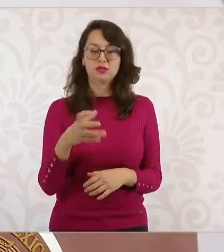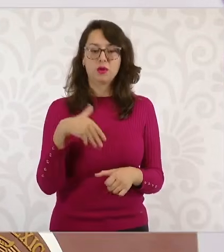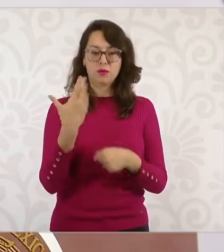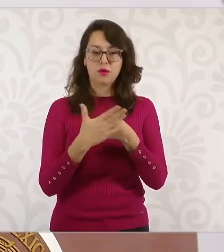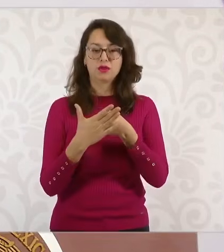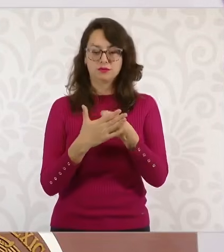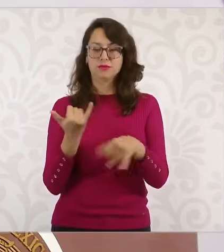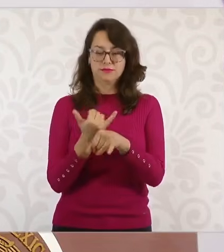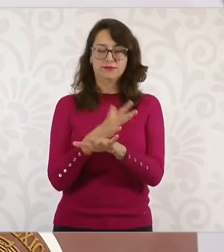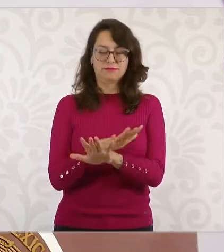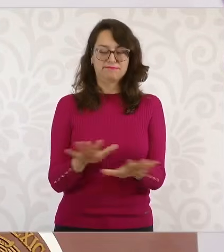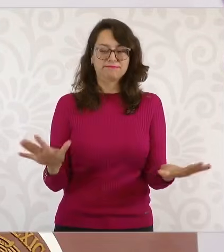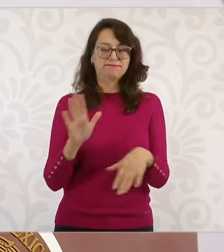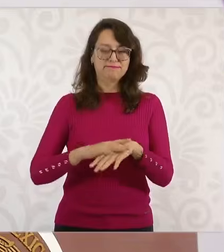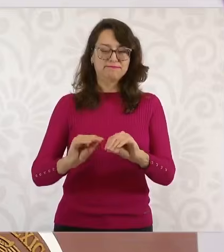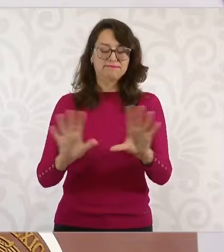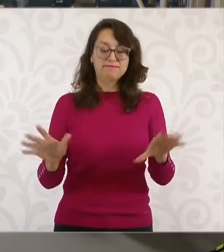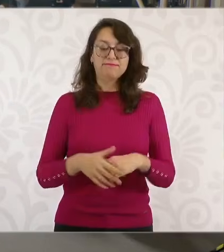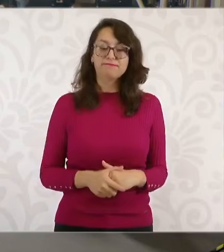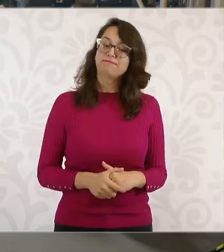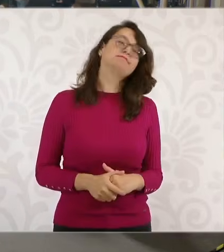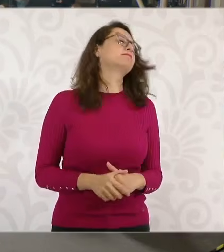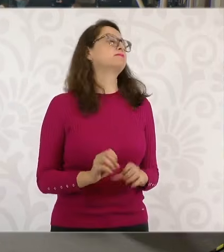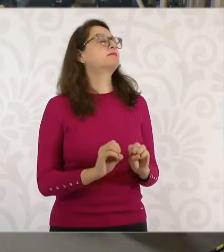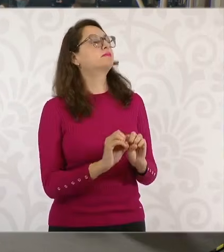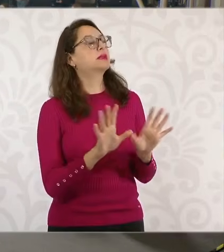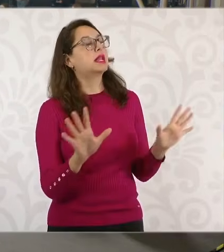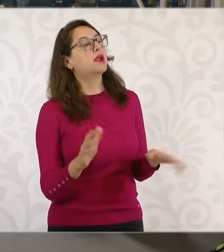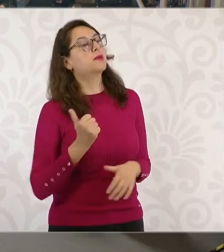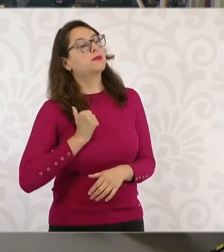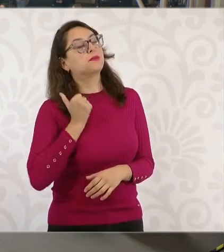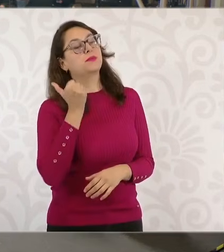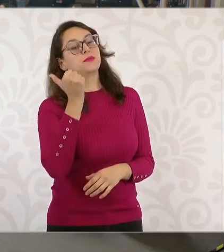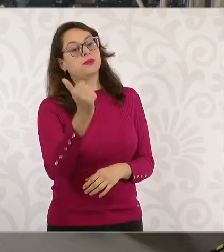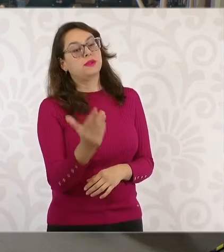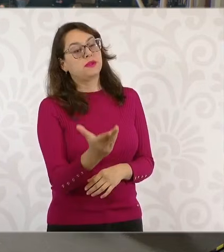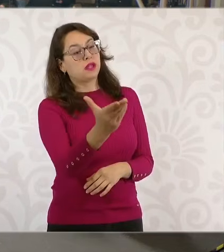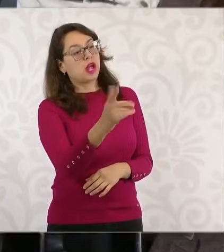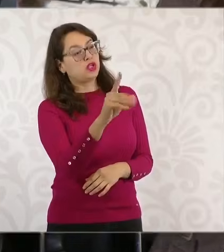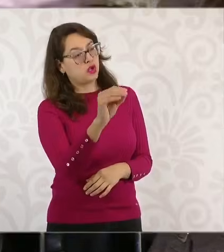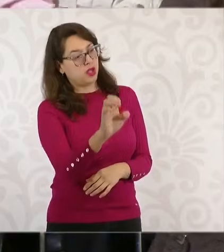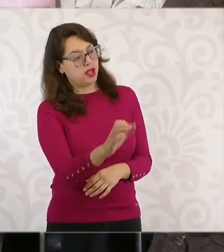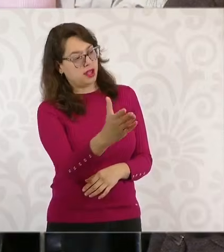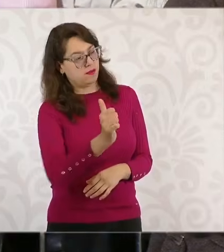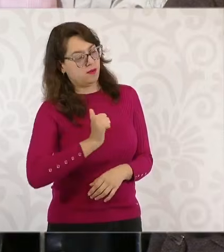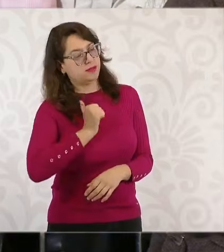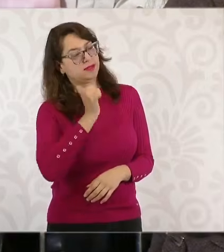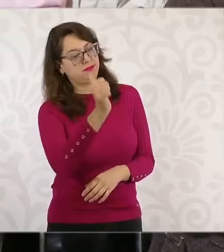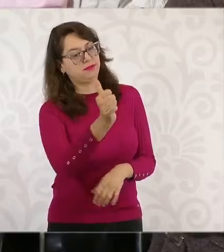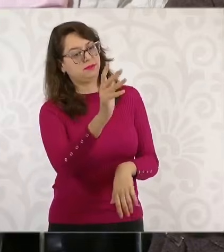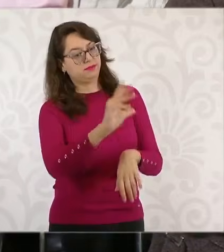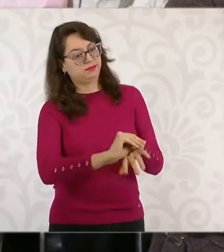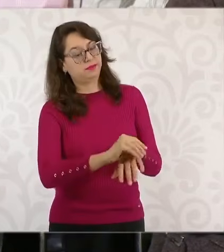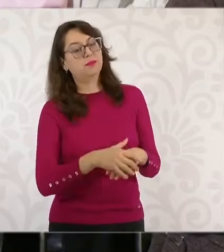si nos lo permiten, para aclarar. Sí, y aprovechando que se encuentra, si me permite, pues